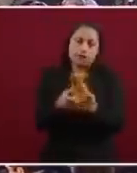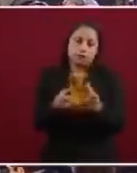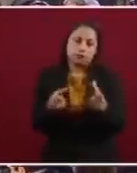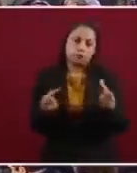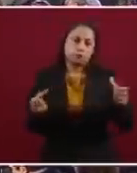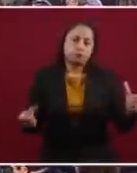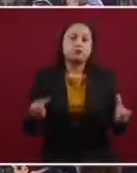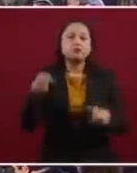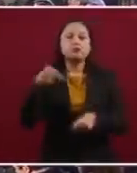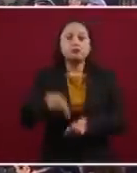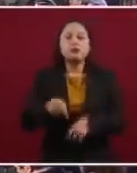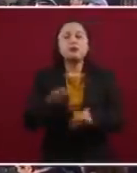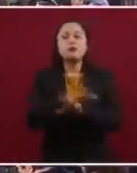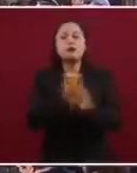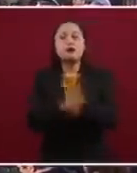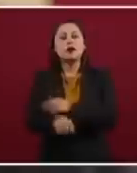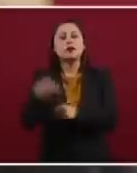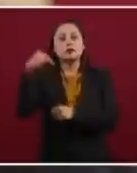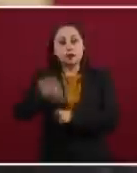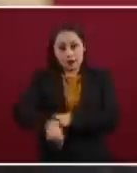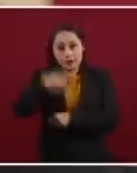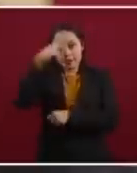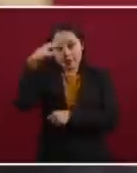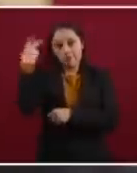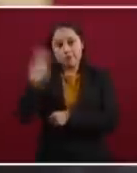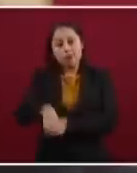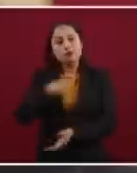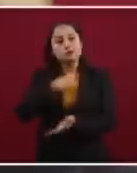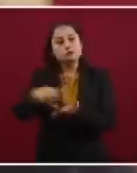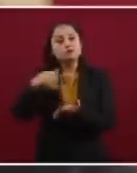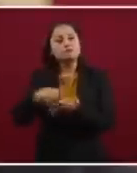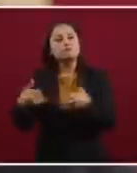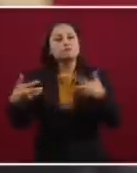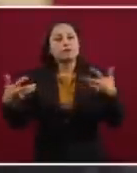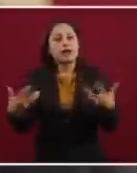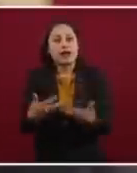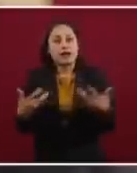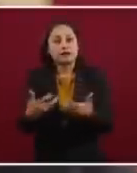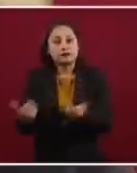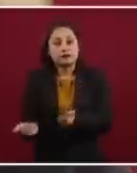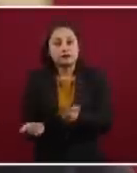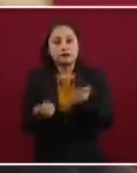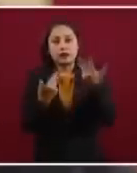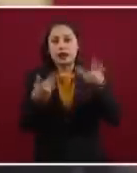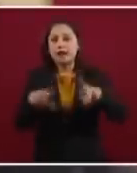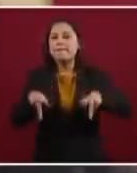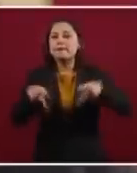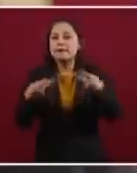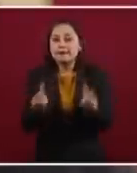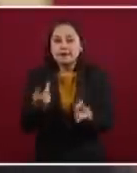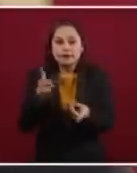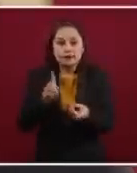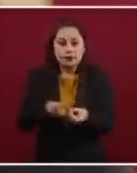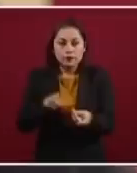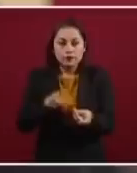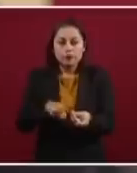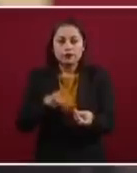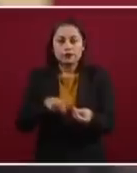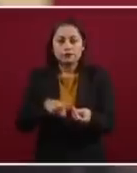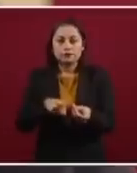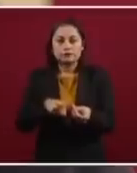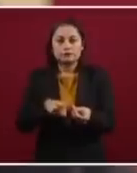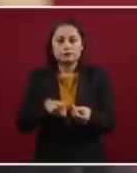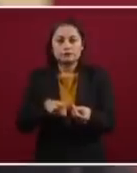este fenómeno de producción desde méxico para el mercado principal y el país más consumidor que es